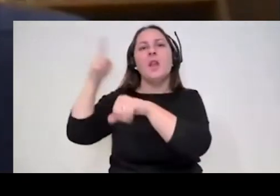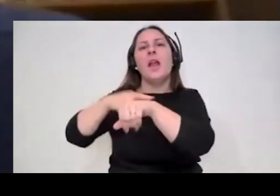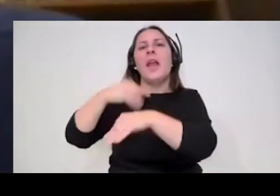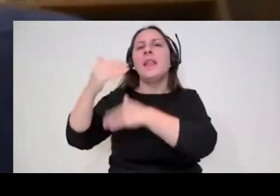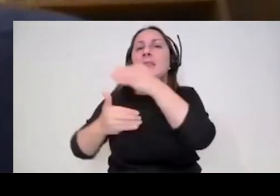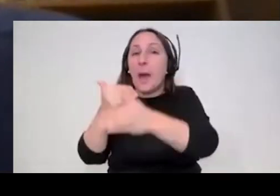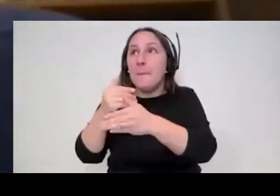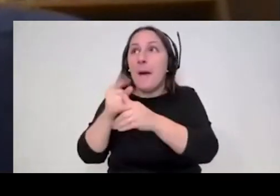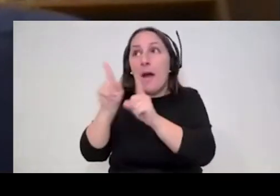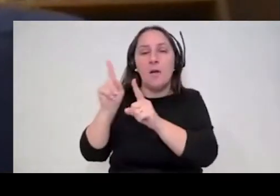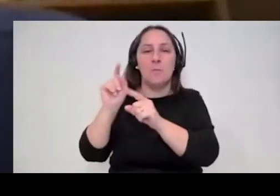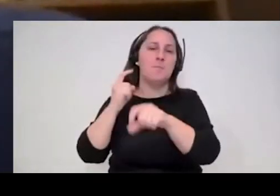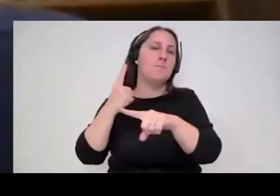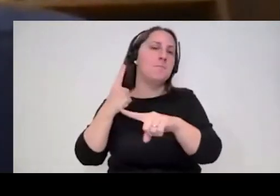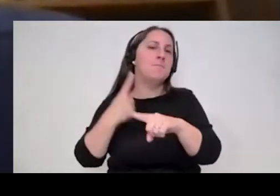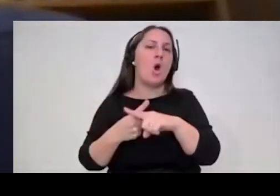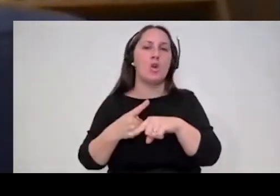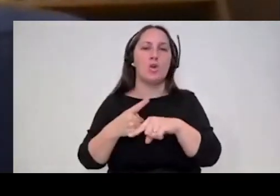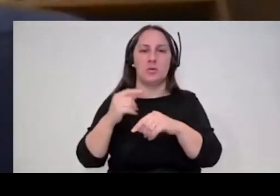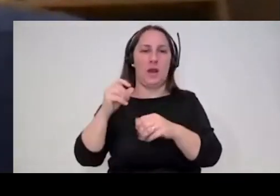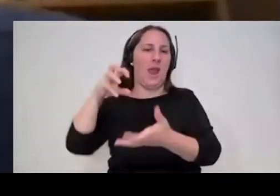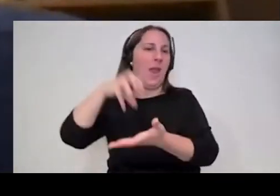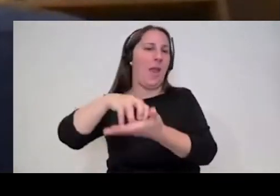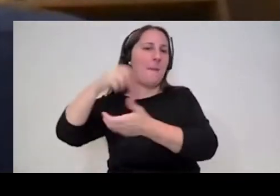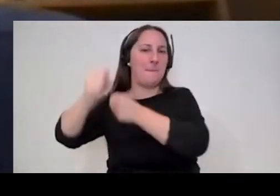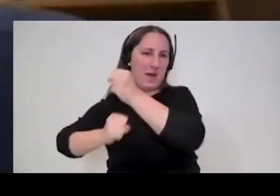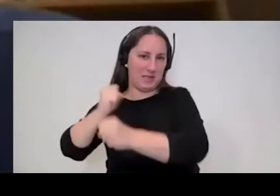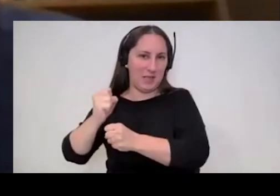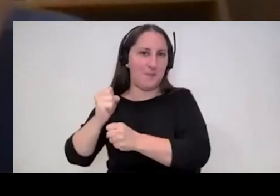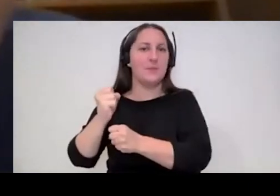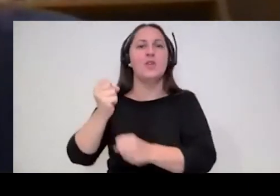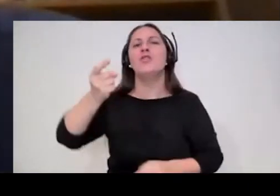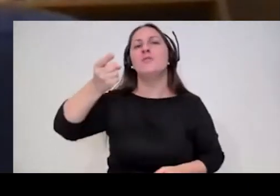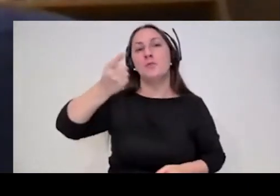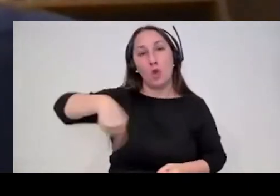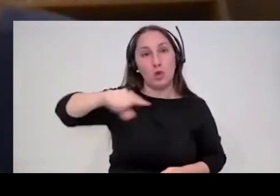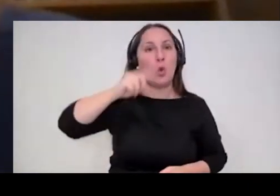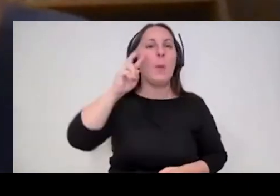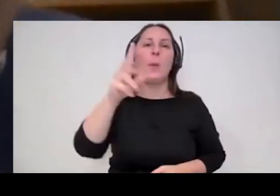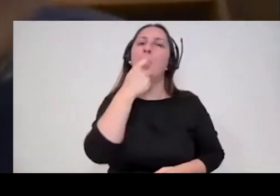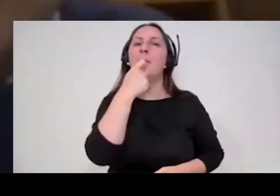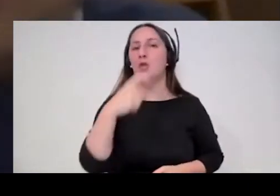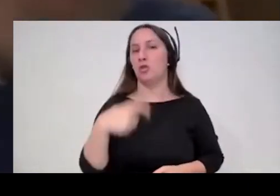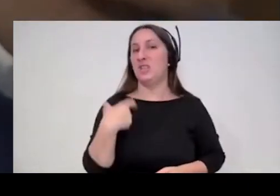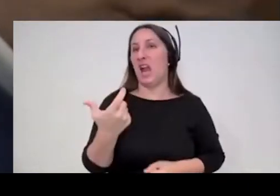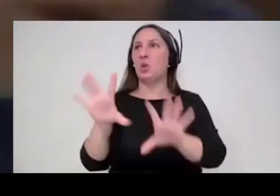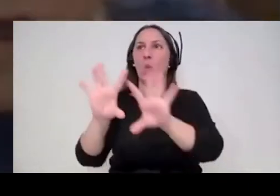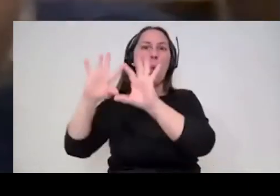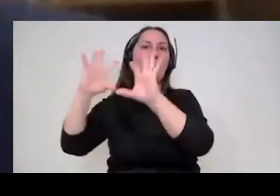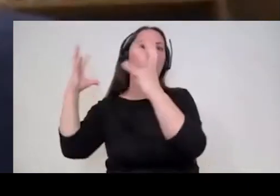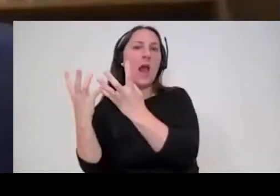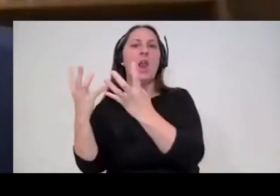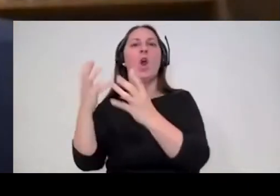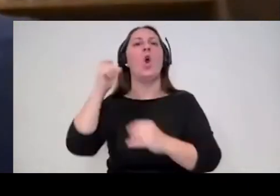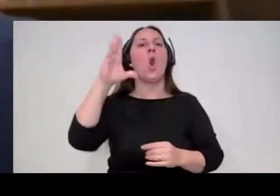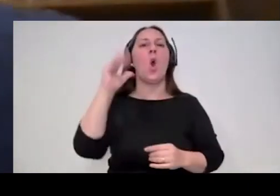empresa. ¿Por qué? Porque en general lo que vemos es, por ejemplo, en el caso de los sindicatos mundiales o Global